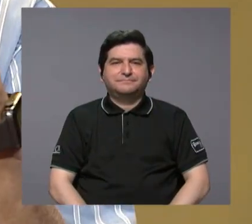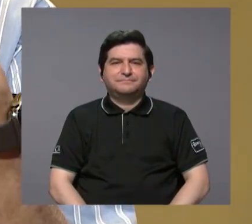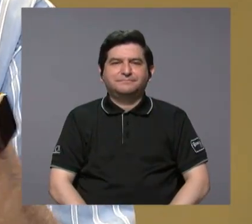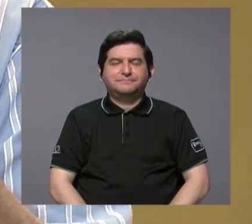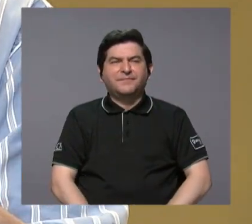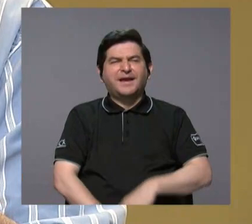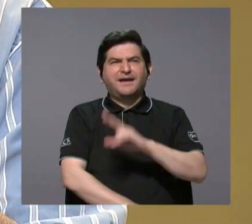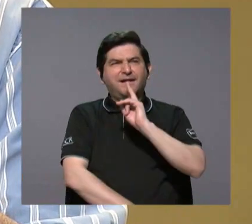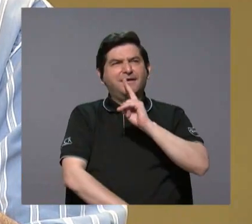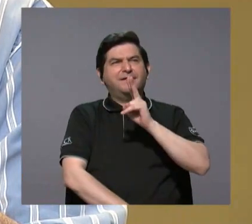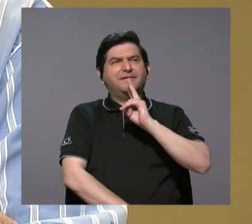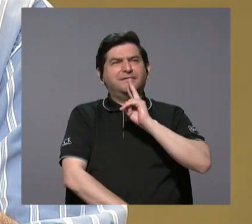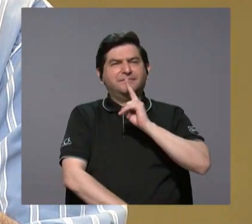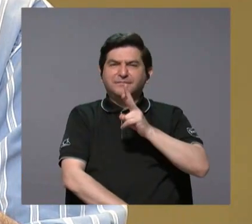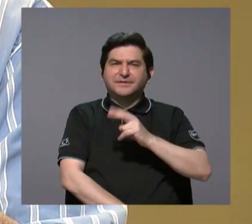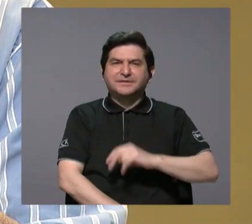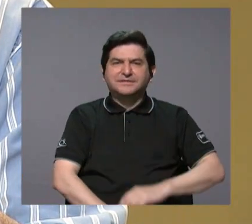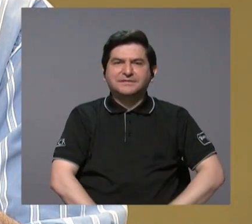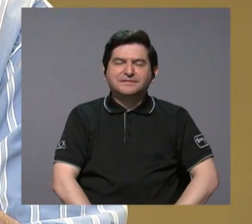en realidad